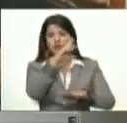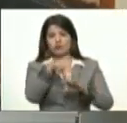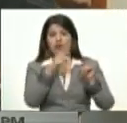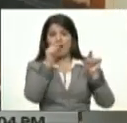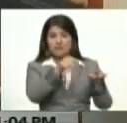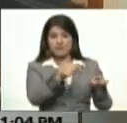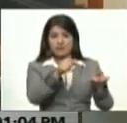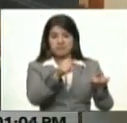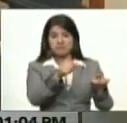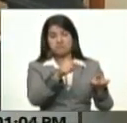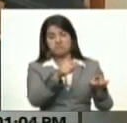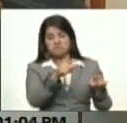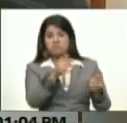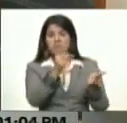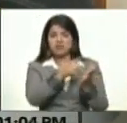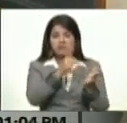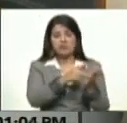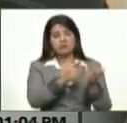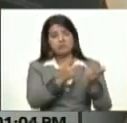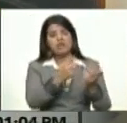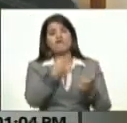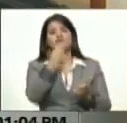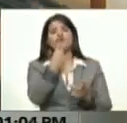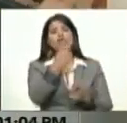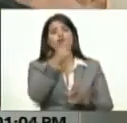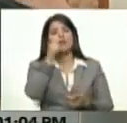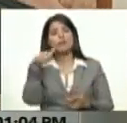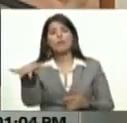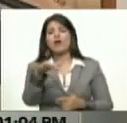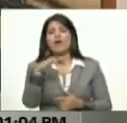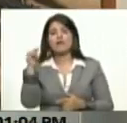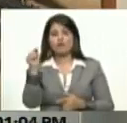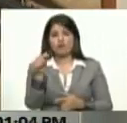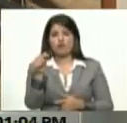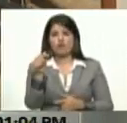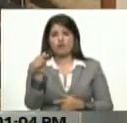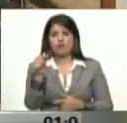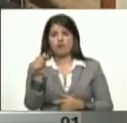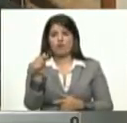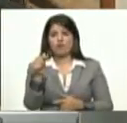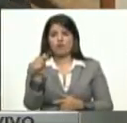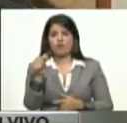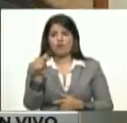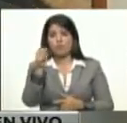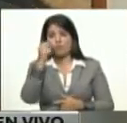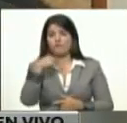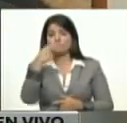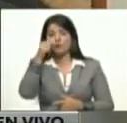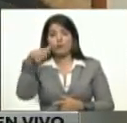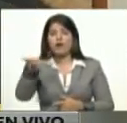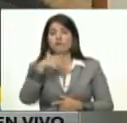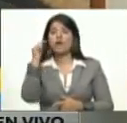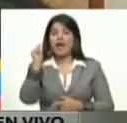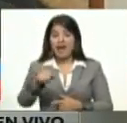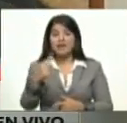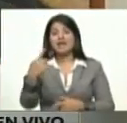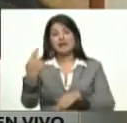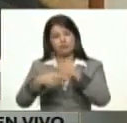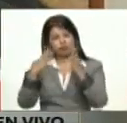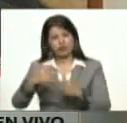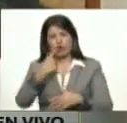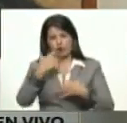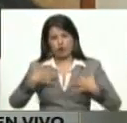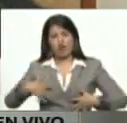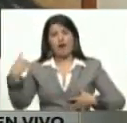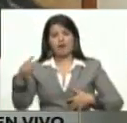coinciden los voceros del pueblo, las voceras del pueblo, que son los diputados y diputadas de la Revolución